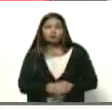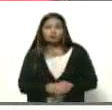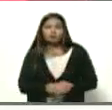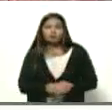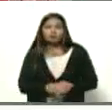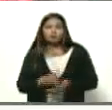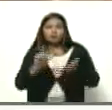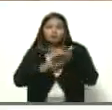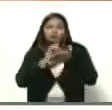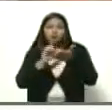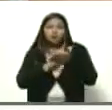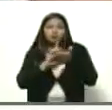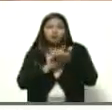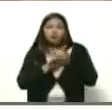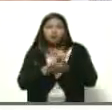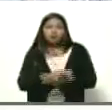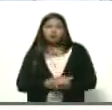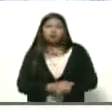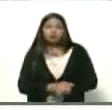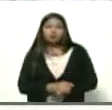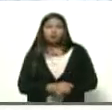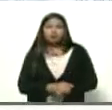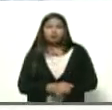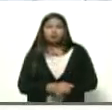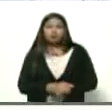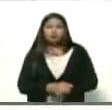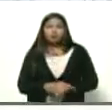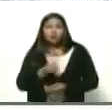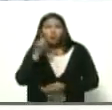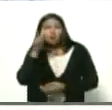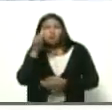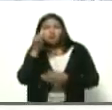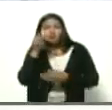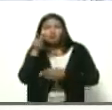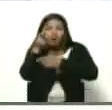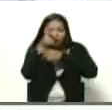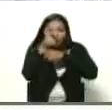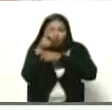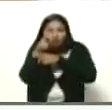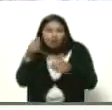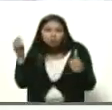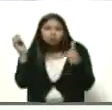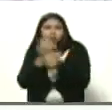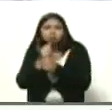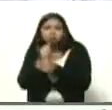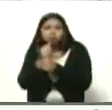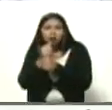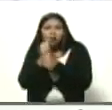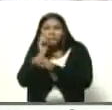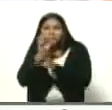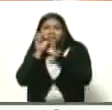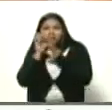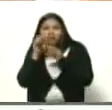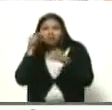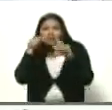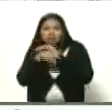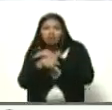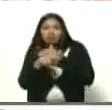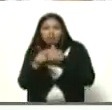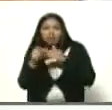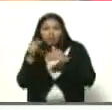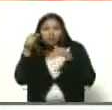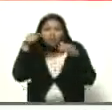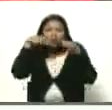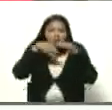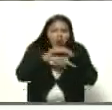libro, este es uno de los francotiradores que capturaron, y ese francotirador lo metieron por acá abajo, por